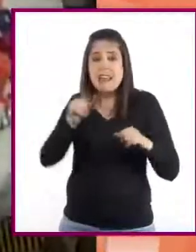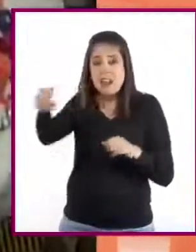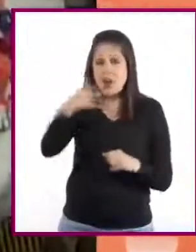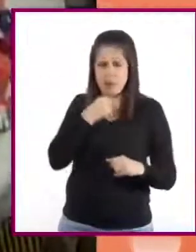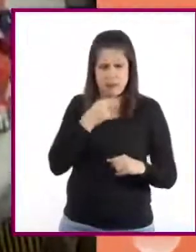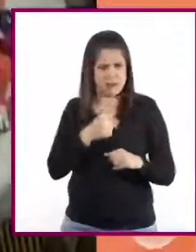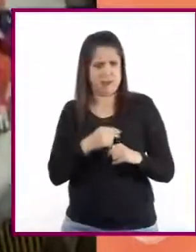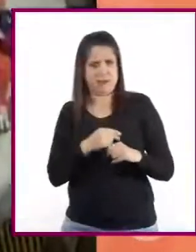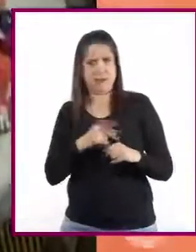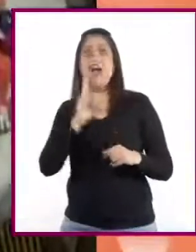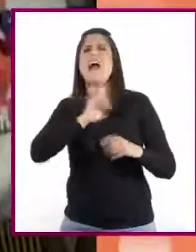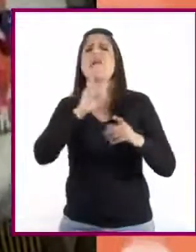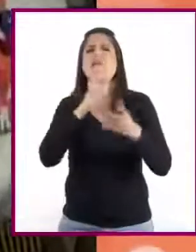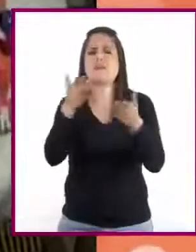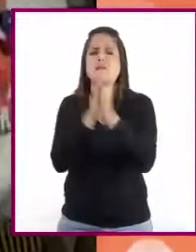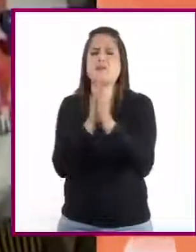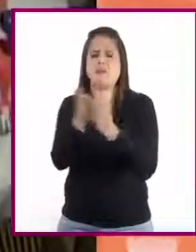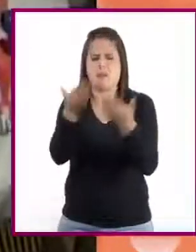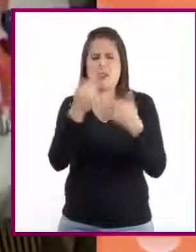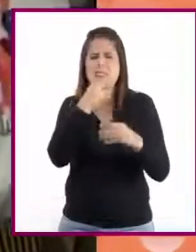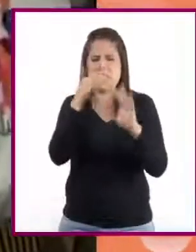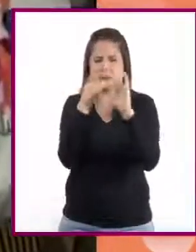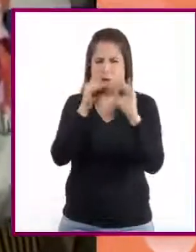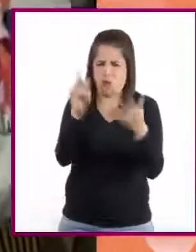ver, García, recapitule, por favor.